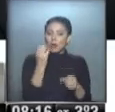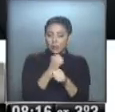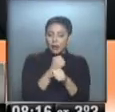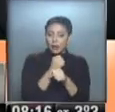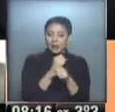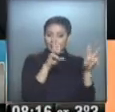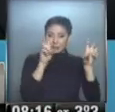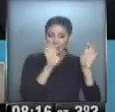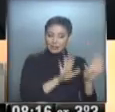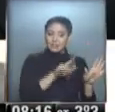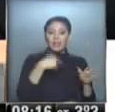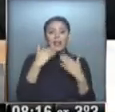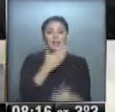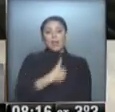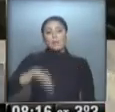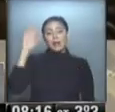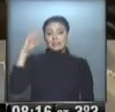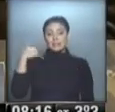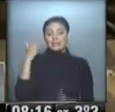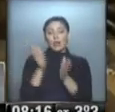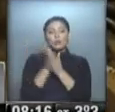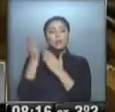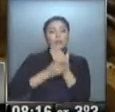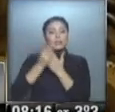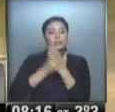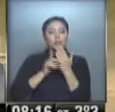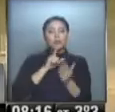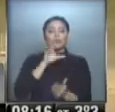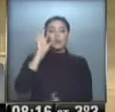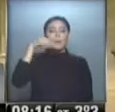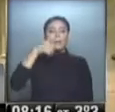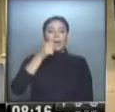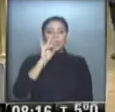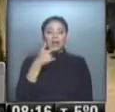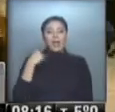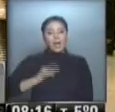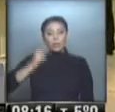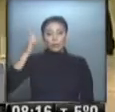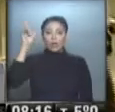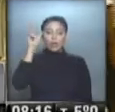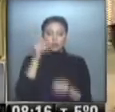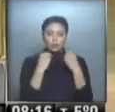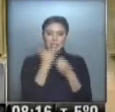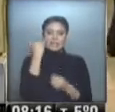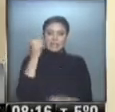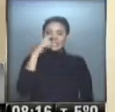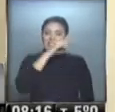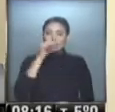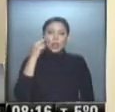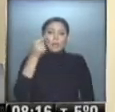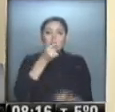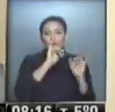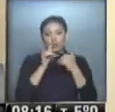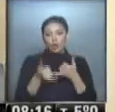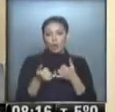en marcha la presidenta con el ministro Tomada en el 2008, y que por el cual han pasado ya 700.000